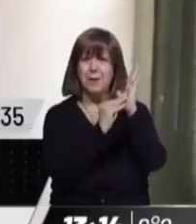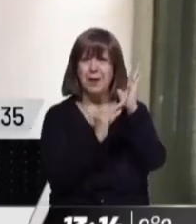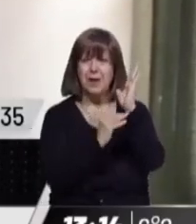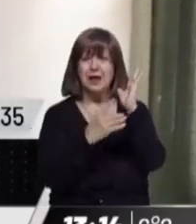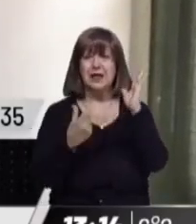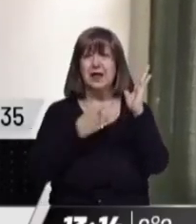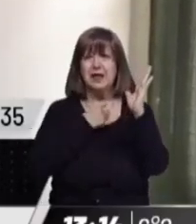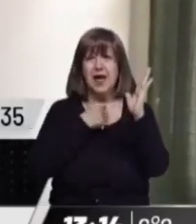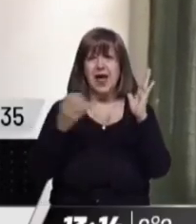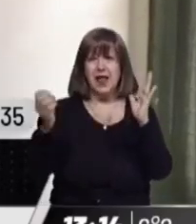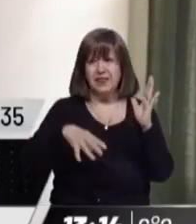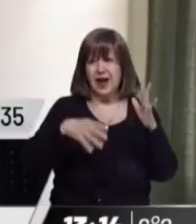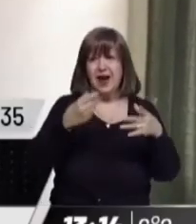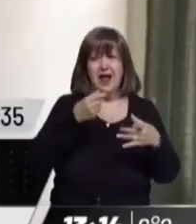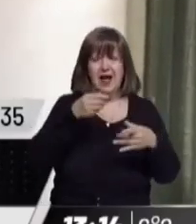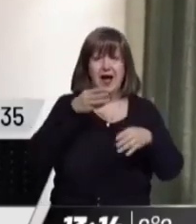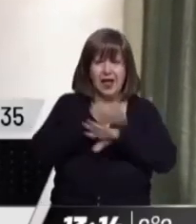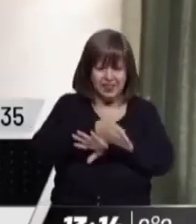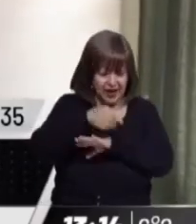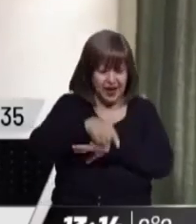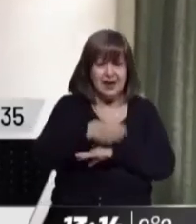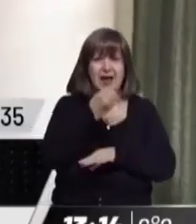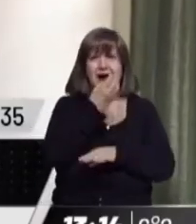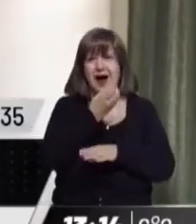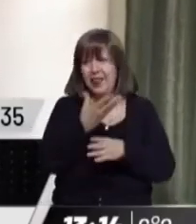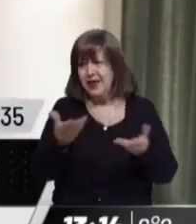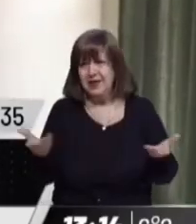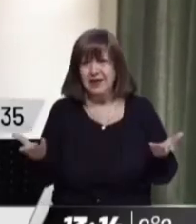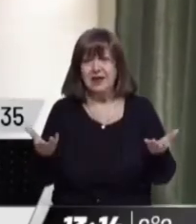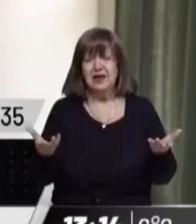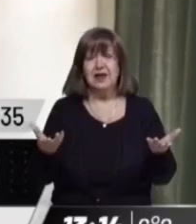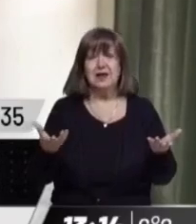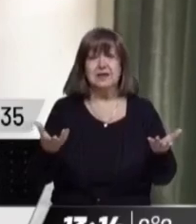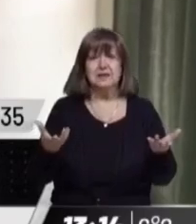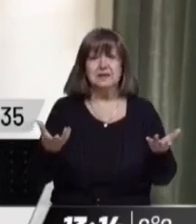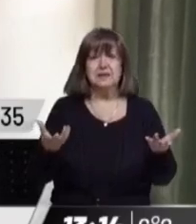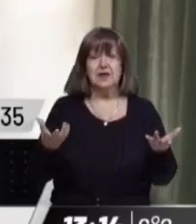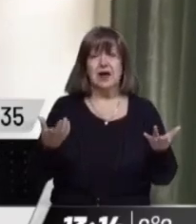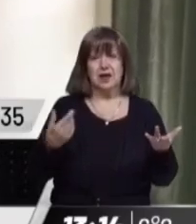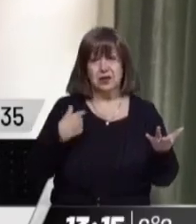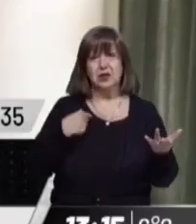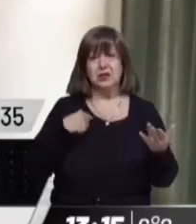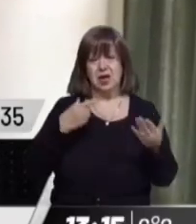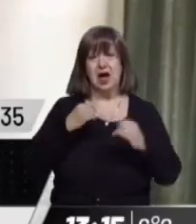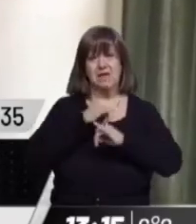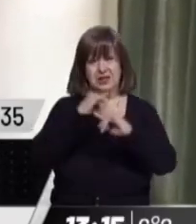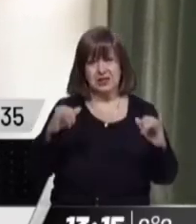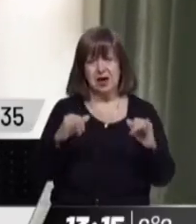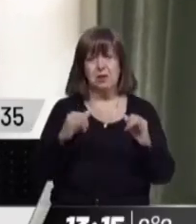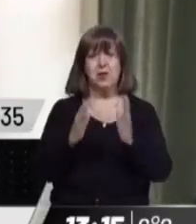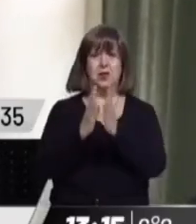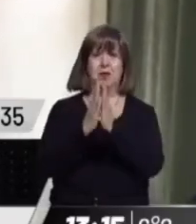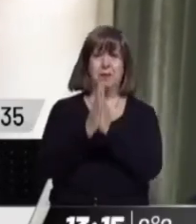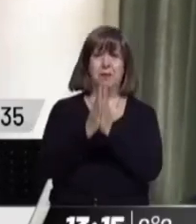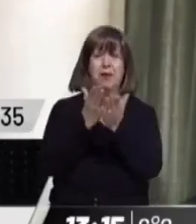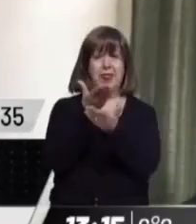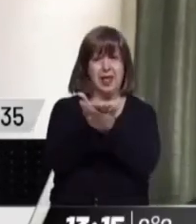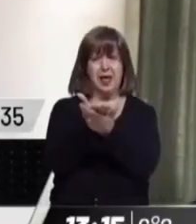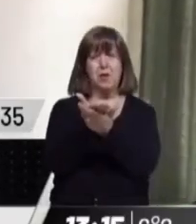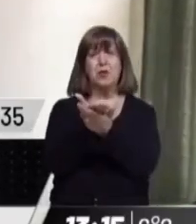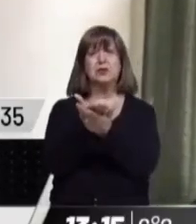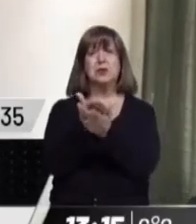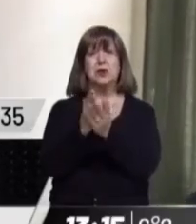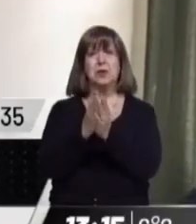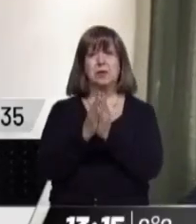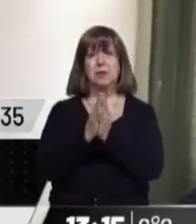intentando ingresar al jardín. Y bueno, por eso también aprovechamos ahora a pedir, digamos, un